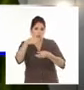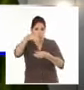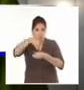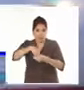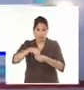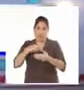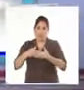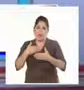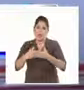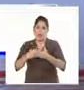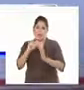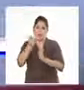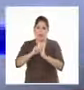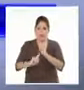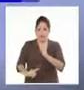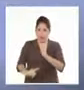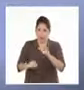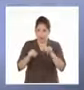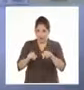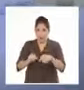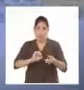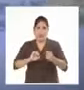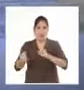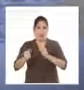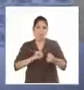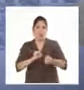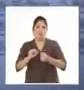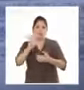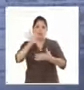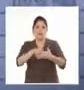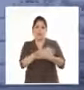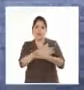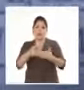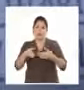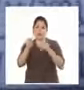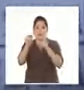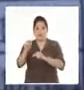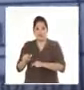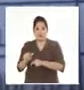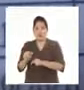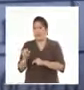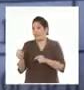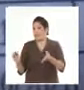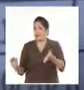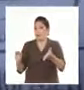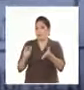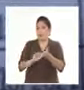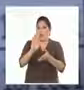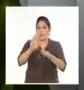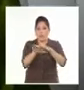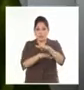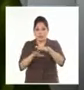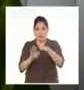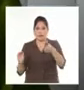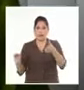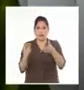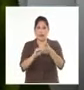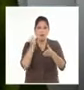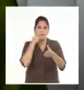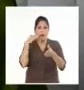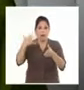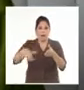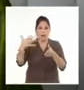por la Unión Eléctrica para el control a la facturación a sus clientes, quien alteraba la base de datos del mismo a partir de los